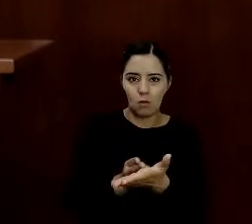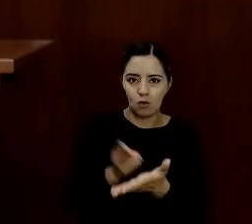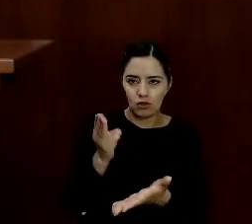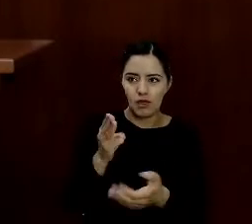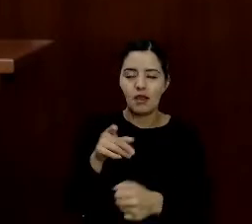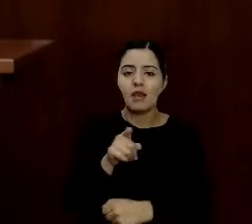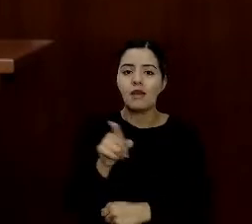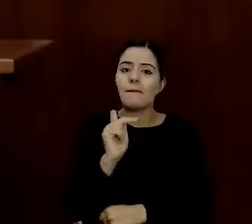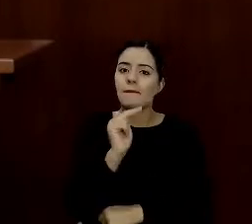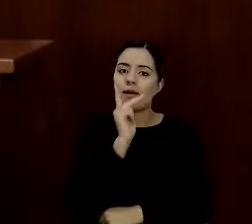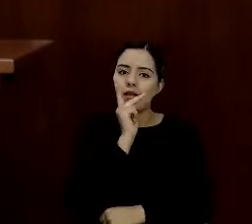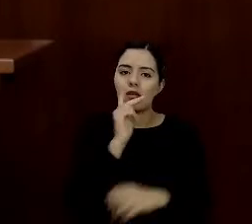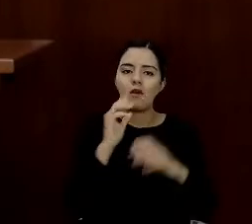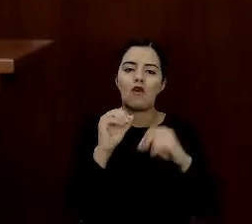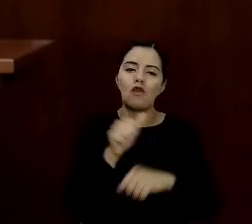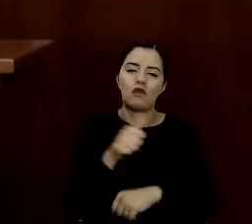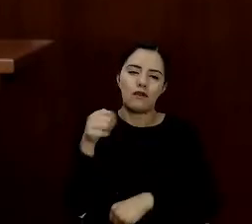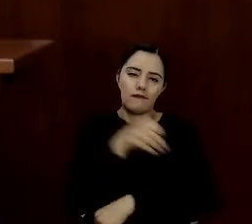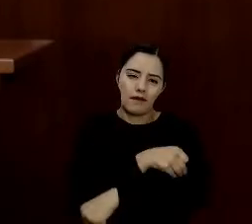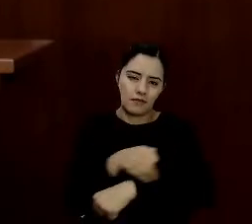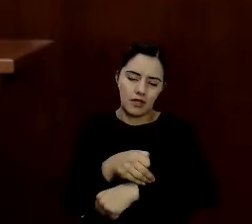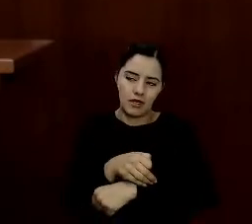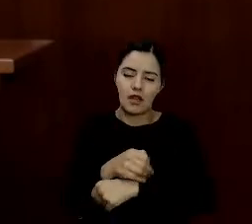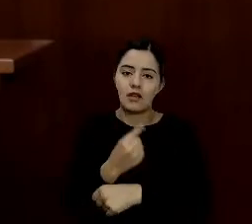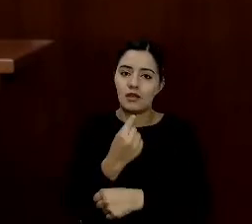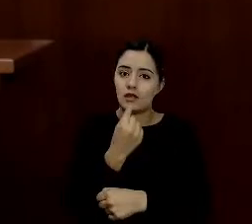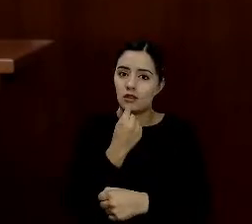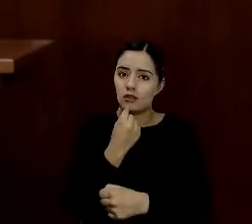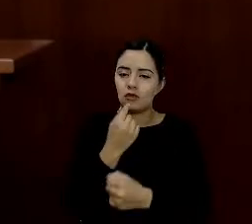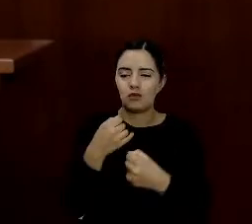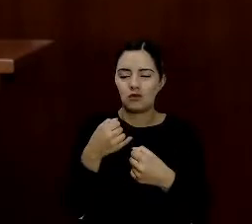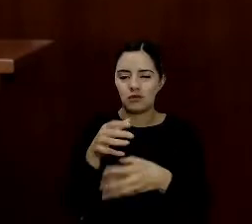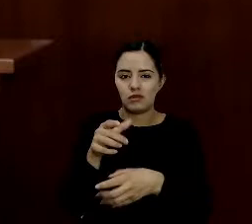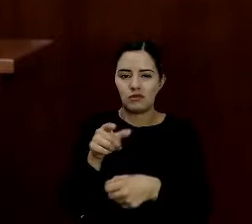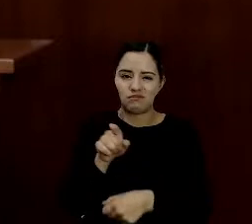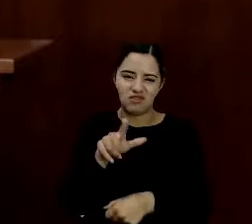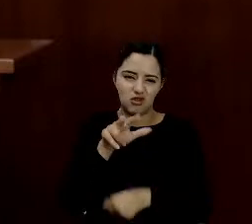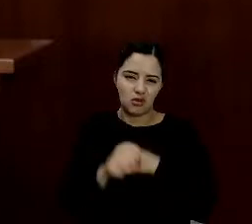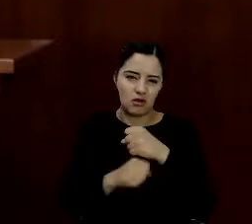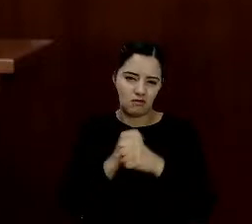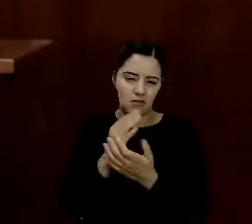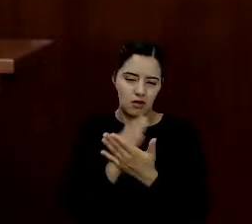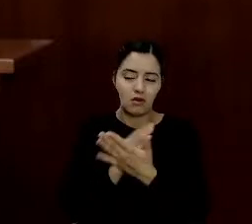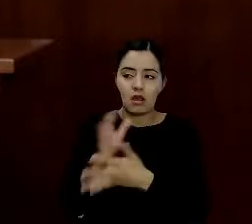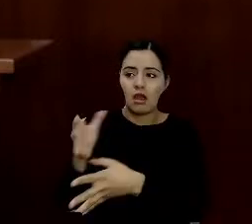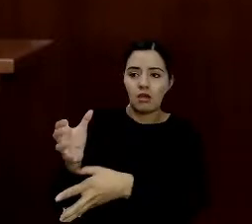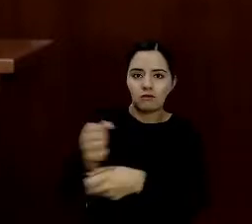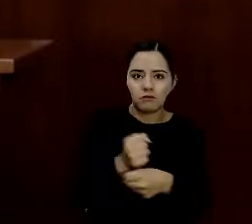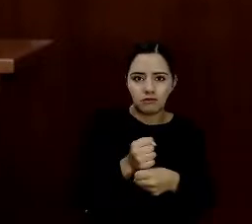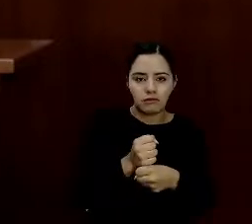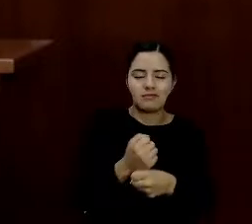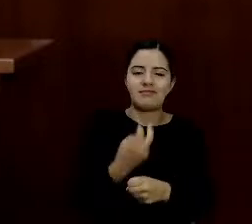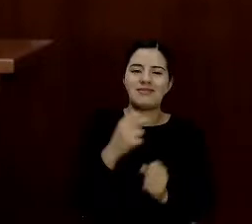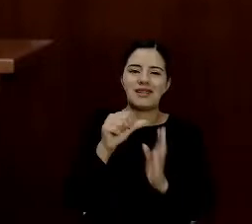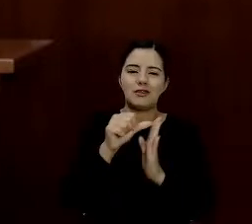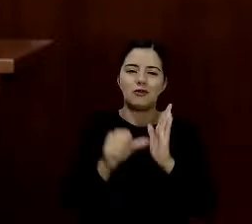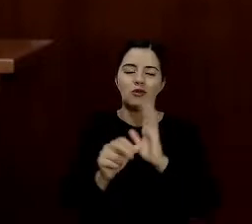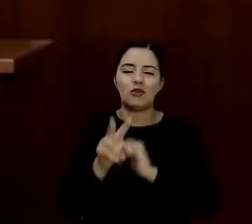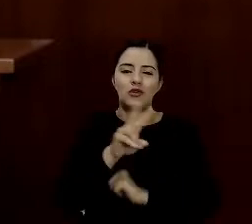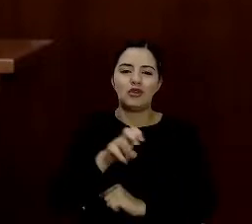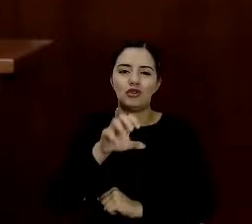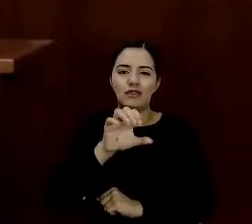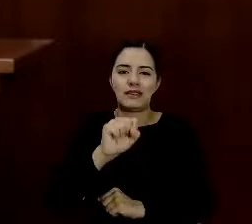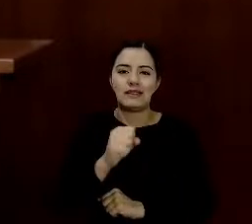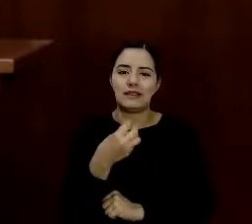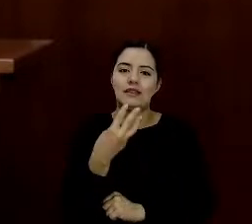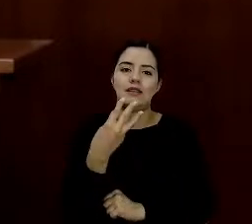apoderarse de su hijo menor de edad esto de acuerdo con el artículo 263 del Código Penal del Estado